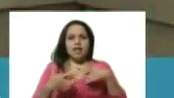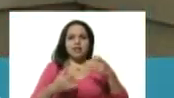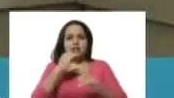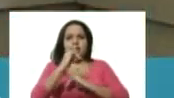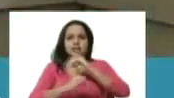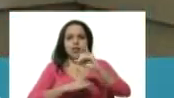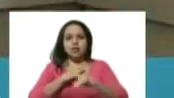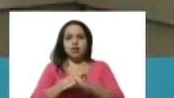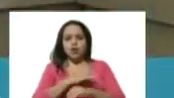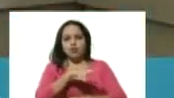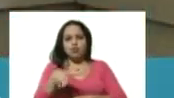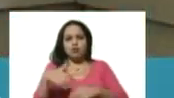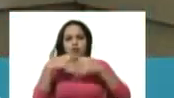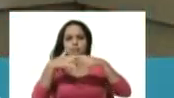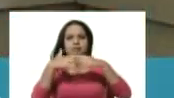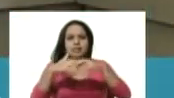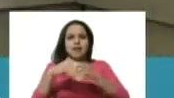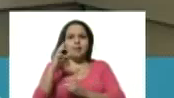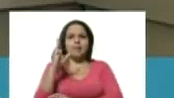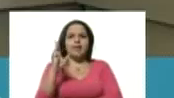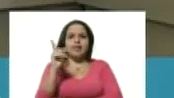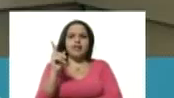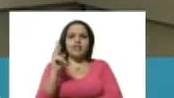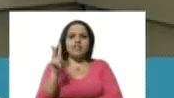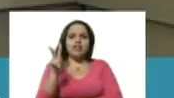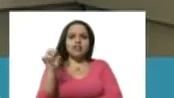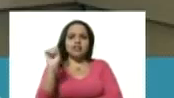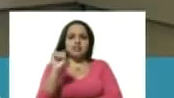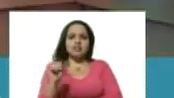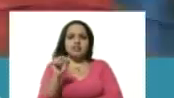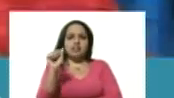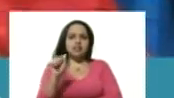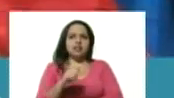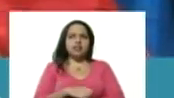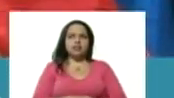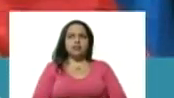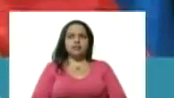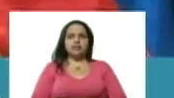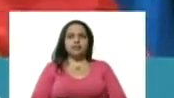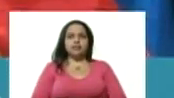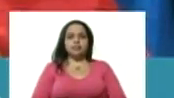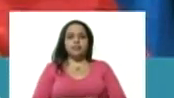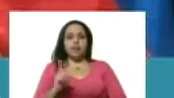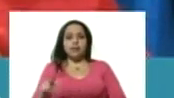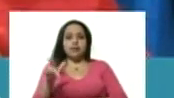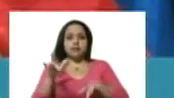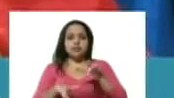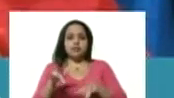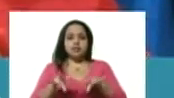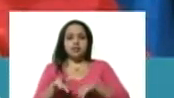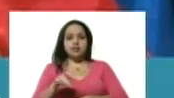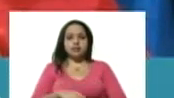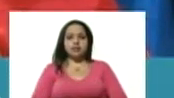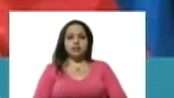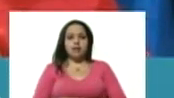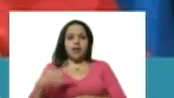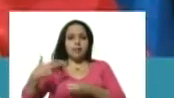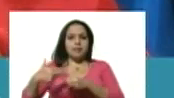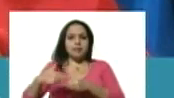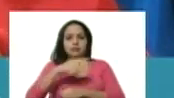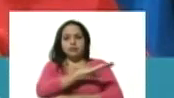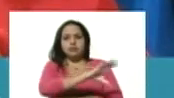poderosa industria PDVSA, el compañero Rander Peña, y el secretario de